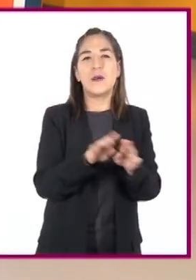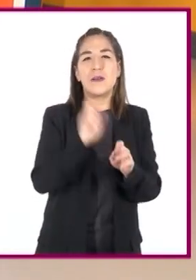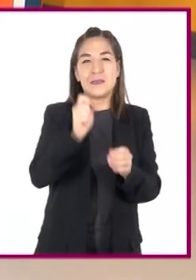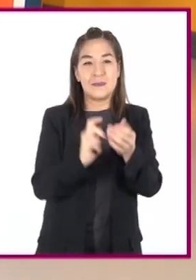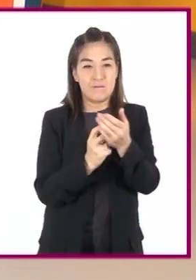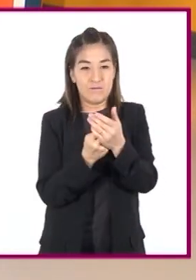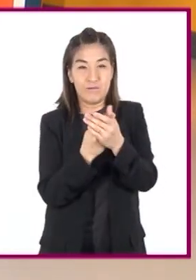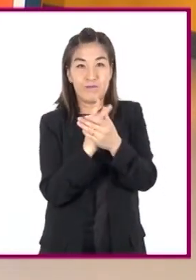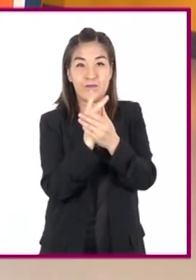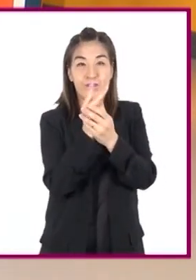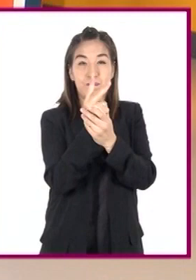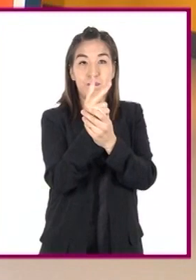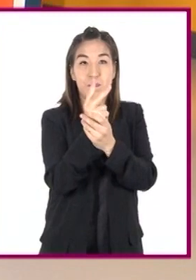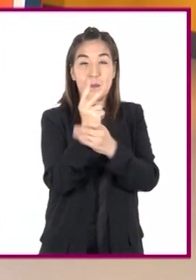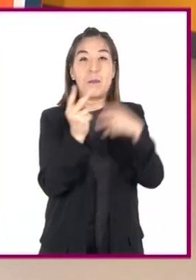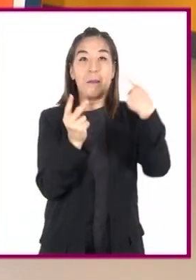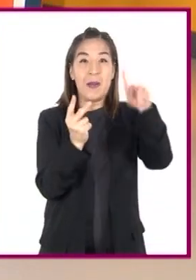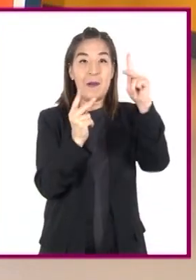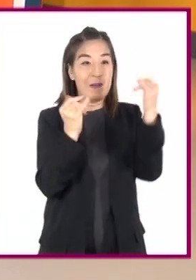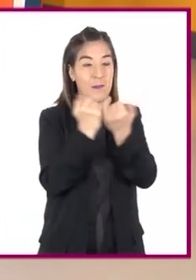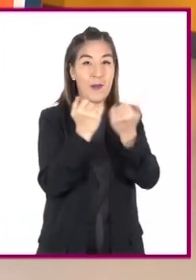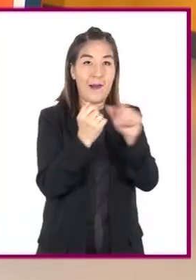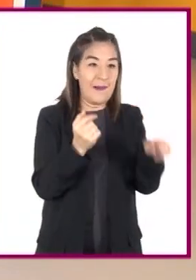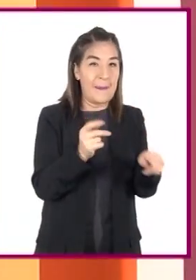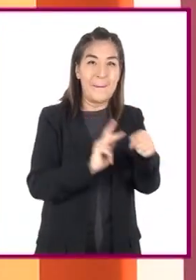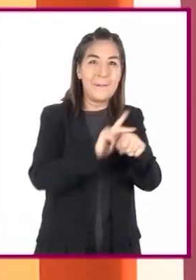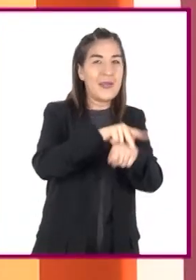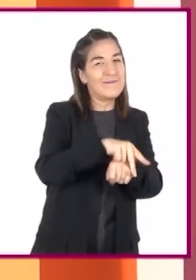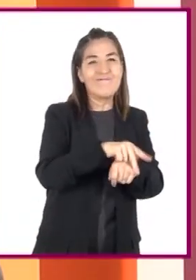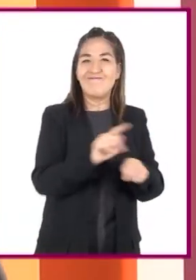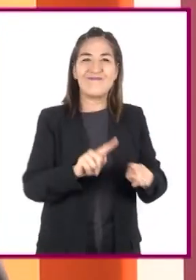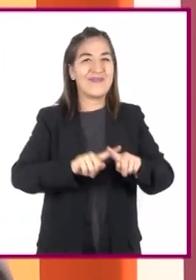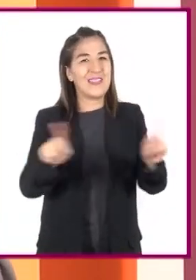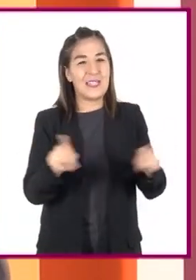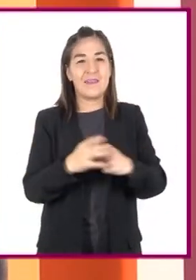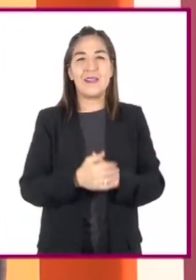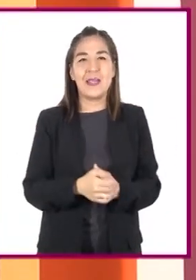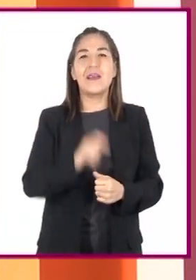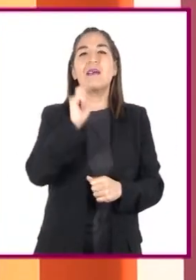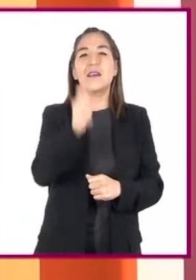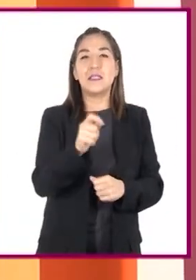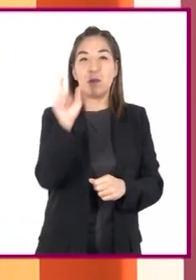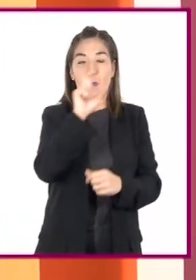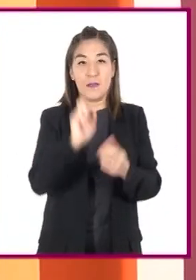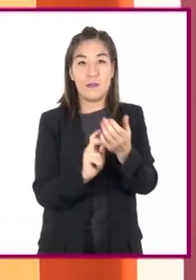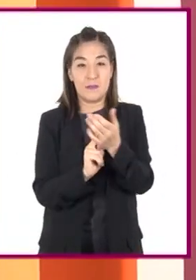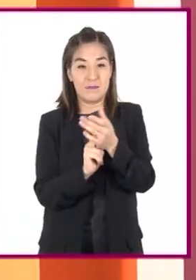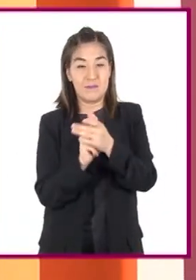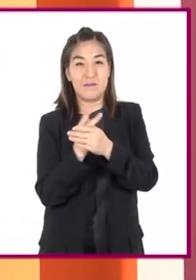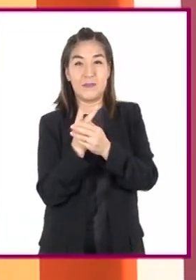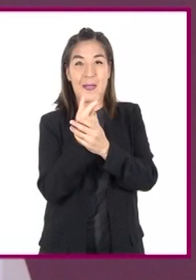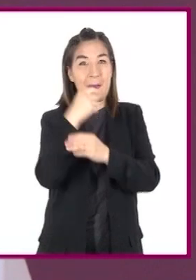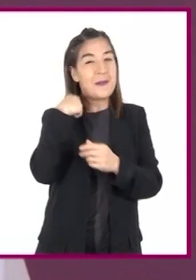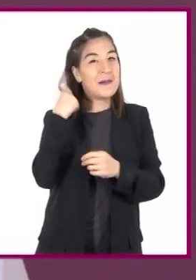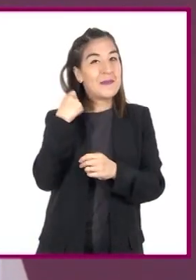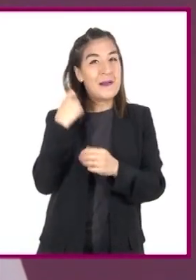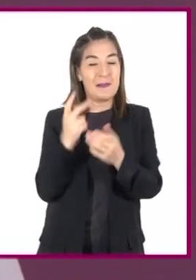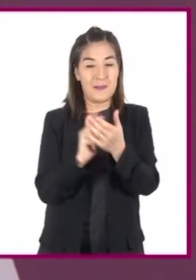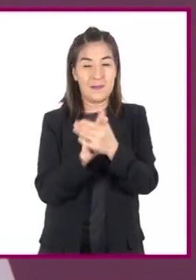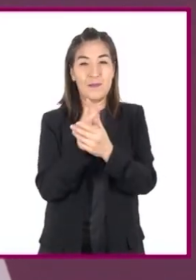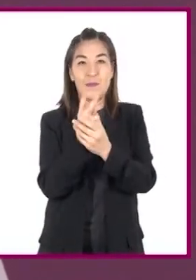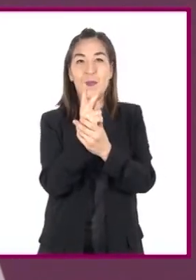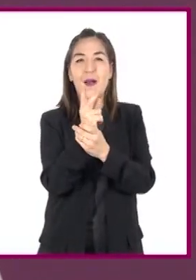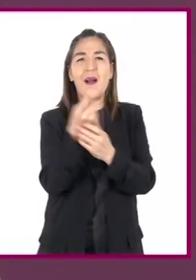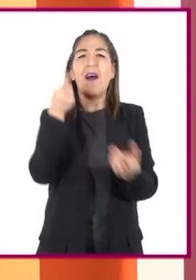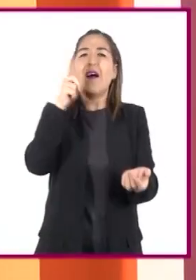folículo, pero no caen como en el caso de la piel, sino que al salir el folículo le proporcionan a